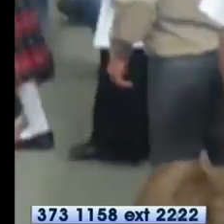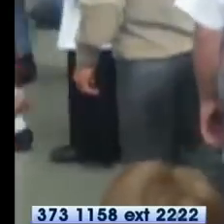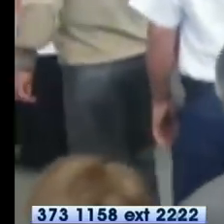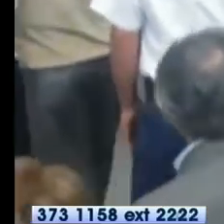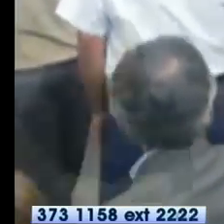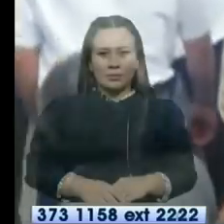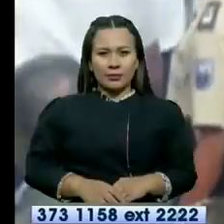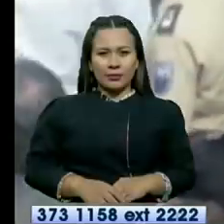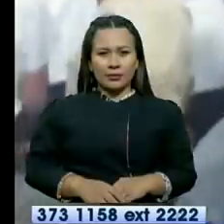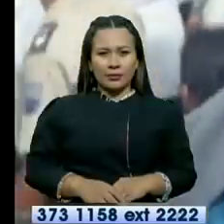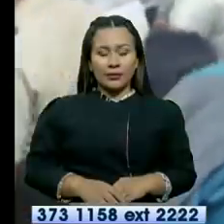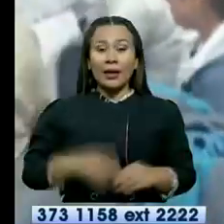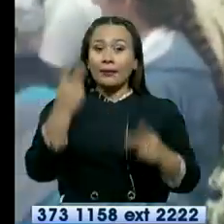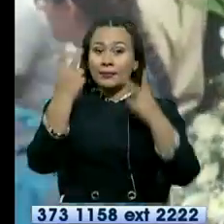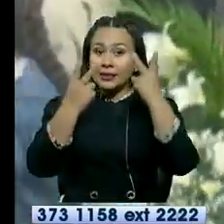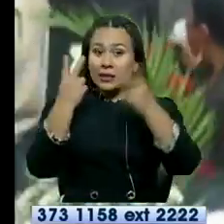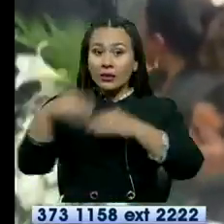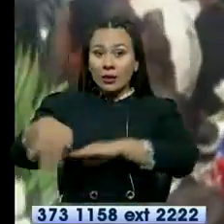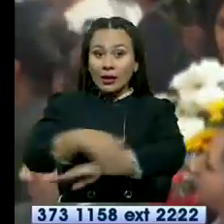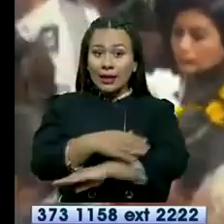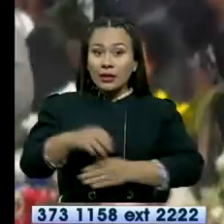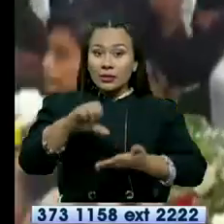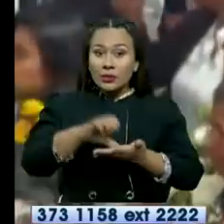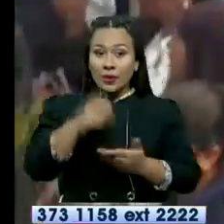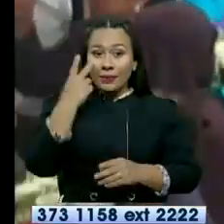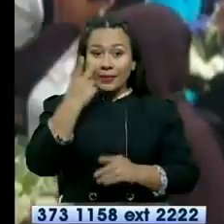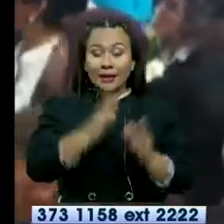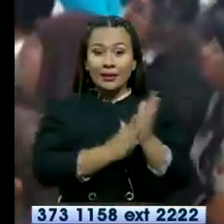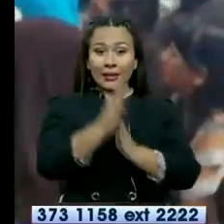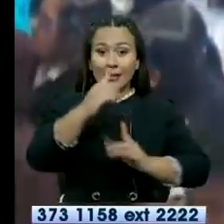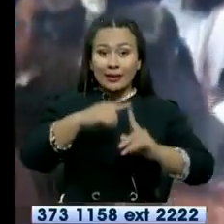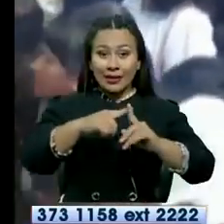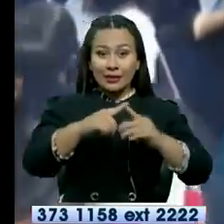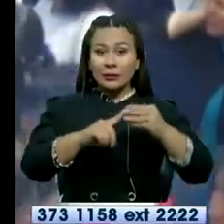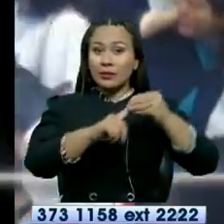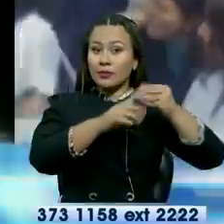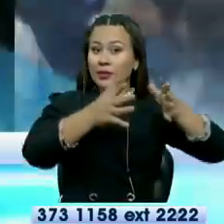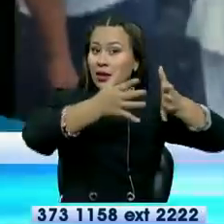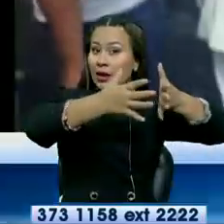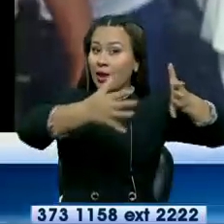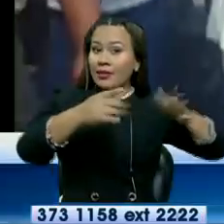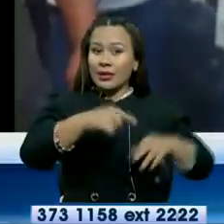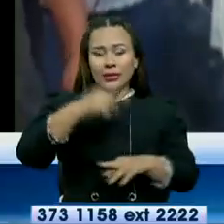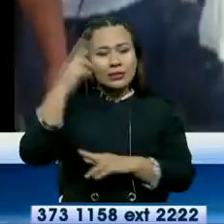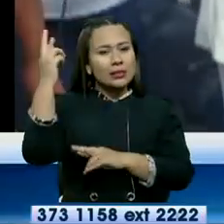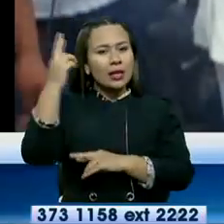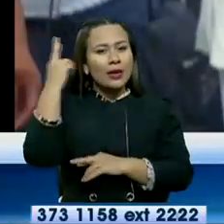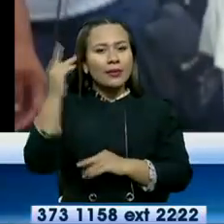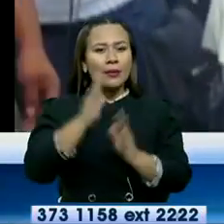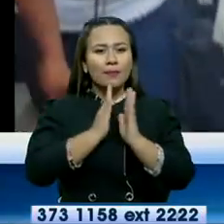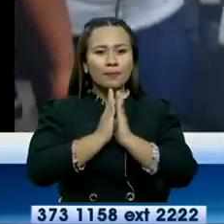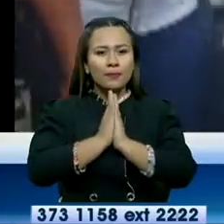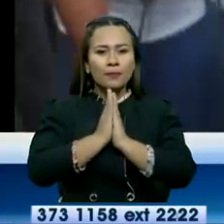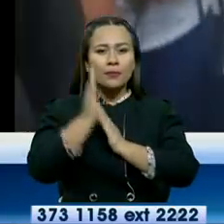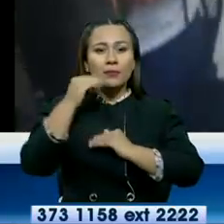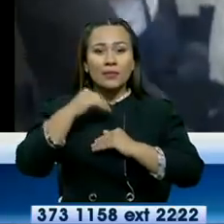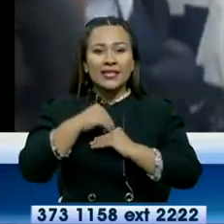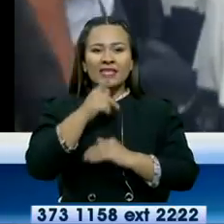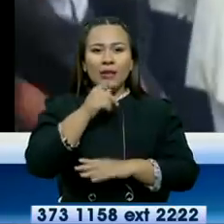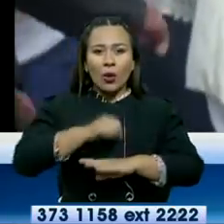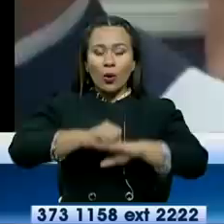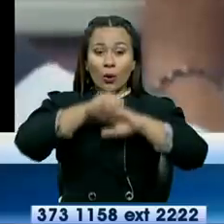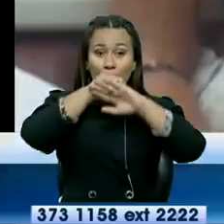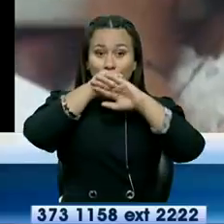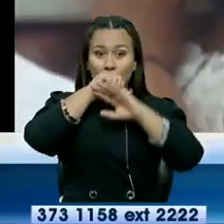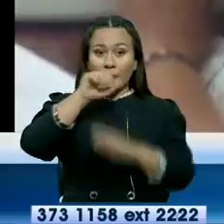Recorriendo las calles de la ciudad hasta llegar a la iglesia, a la catedral, en donde se celebró la misa de cuerpo presente precedida por el obispo